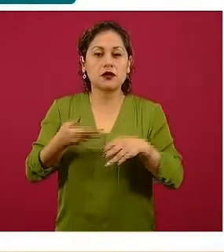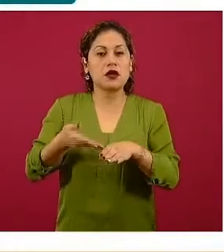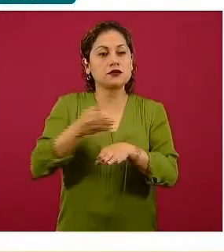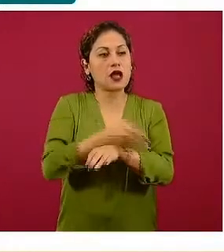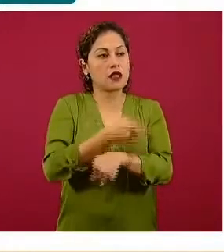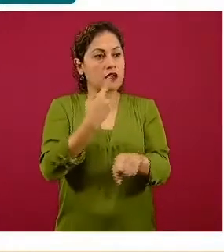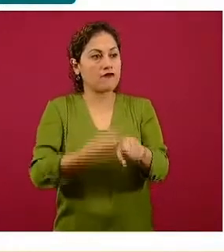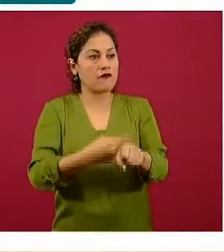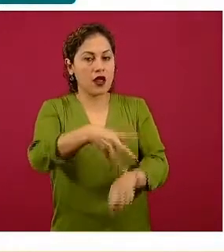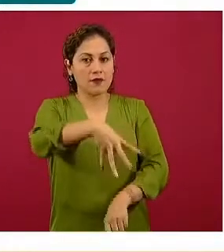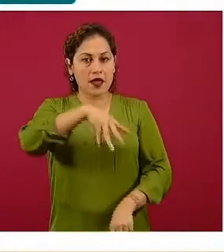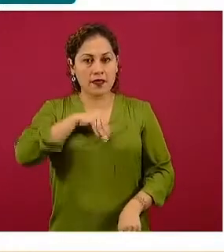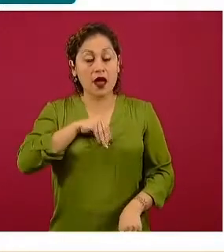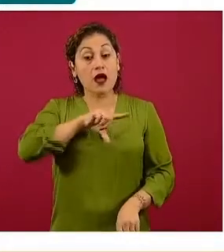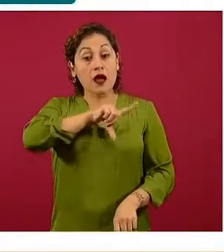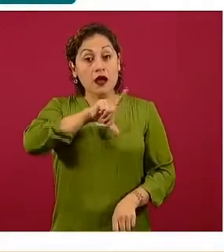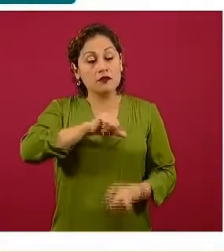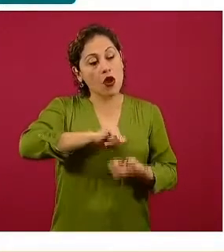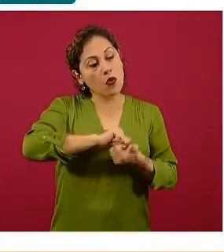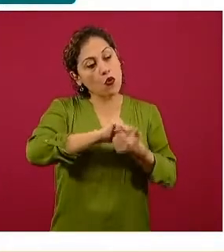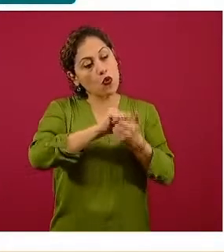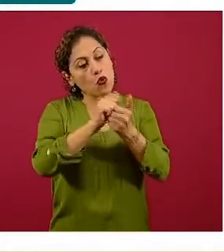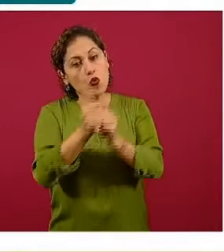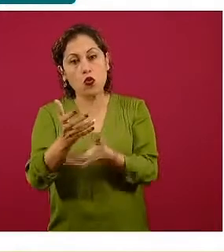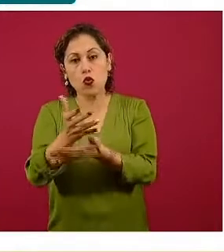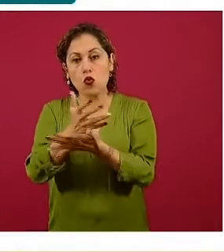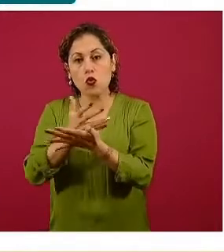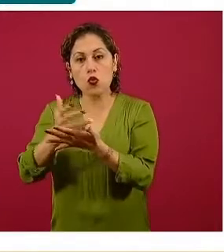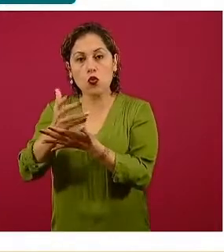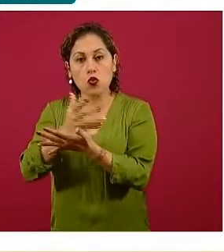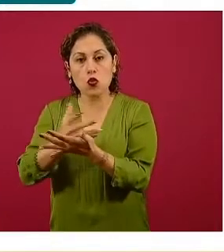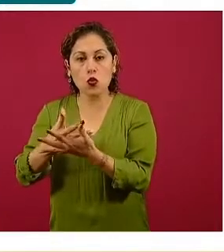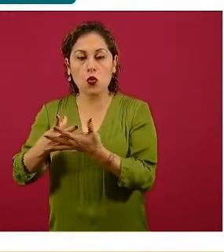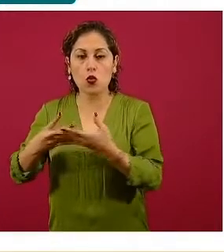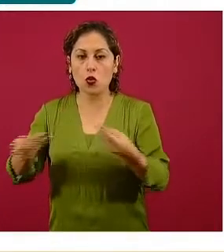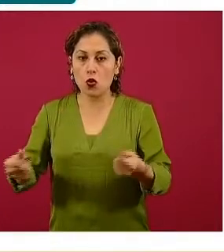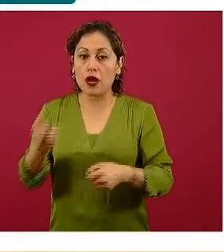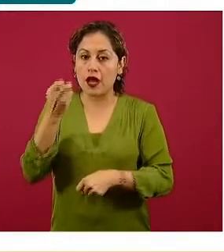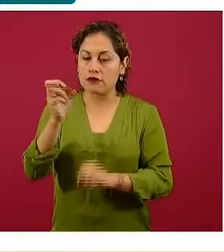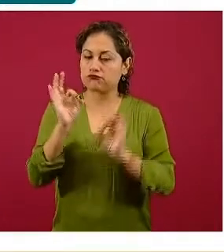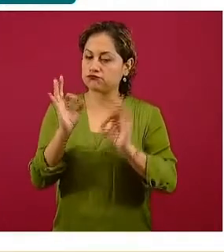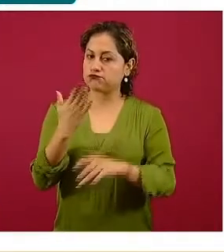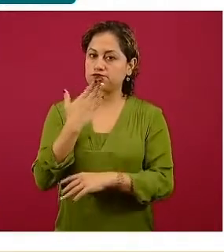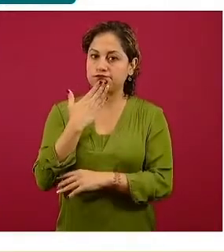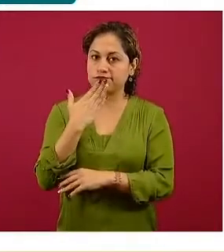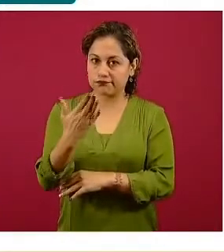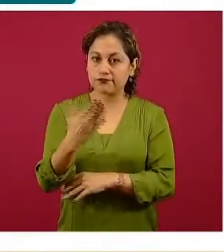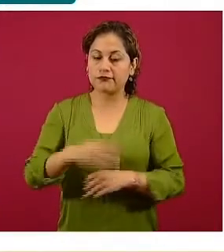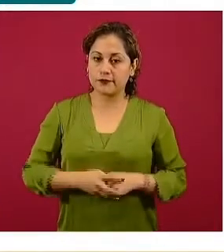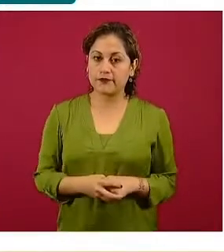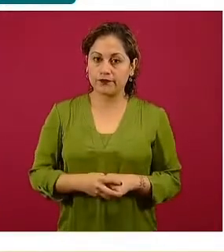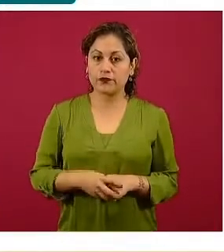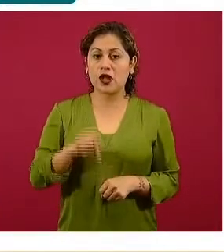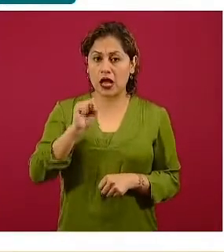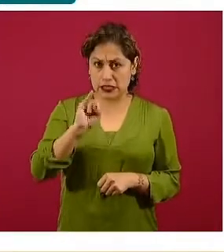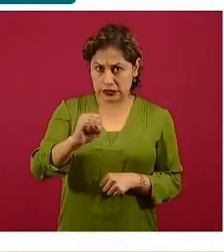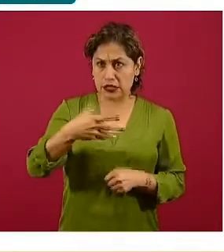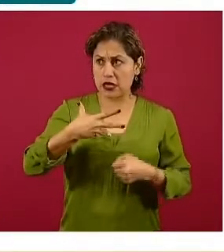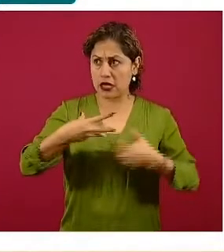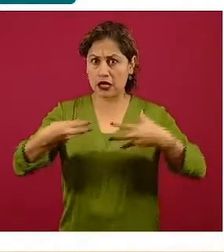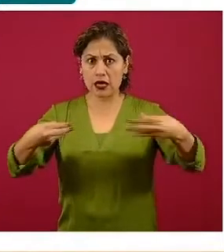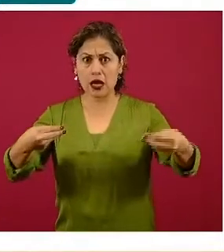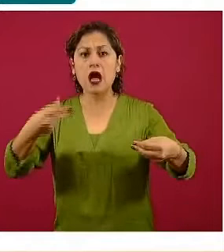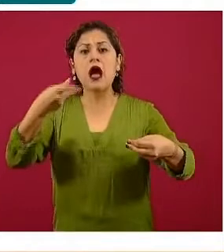de la enfermedad, es decir, en la medida que los casos se están presentando y que estos se están incrementando, también se están recuperando de la enfermedad,